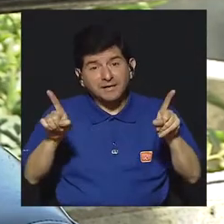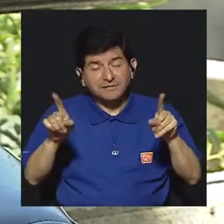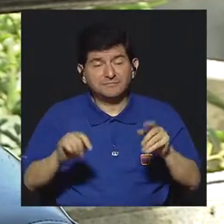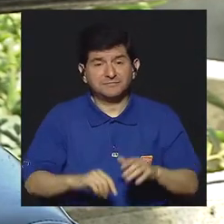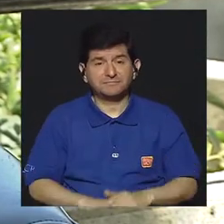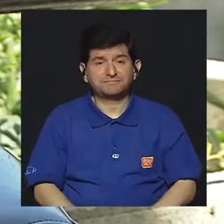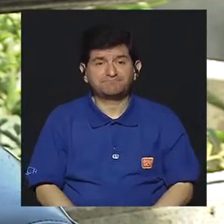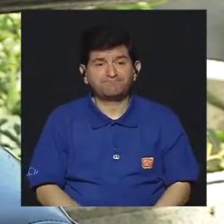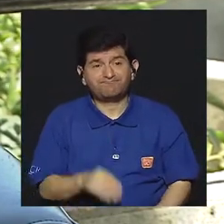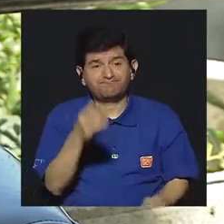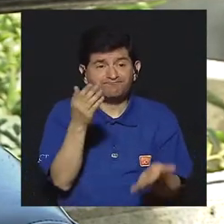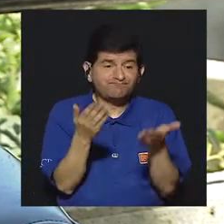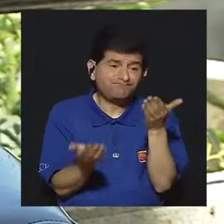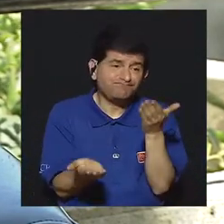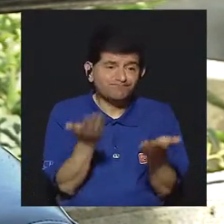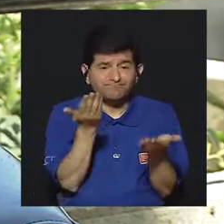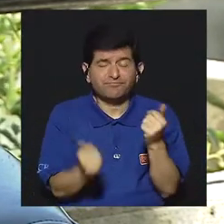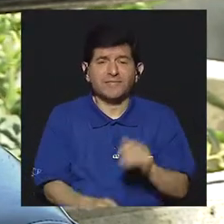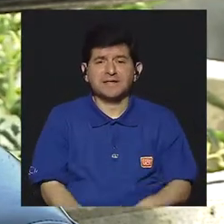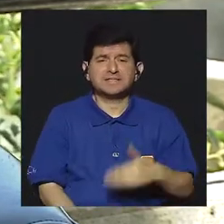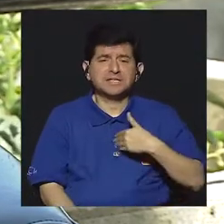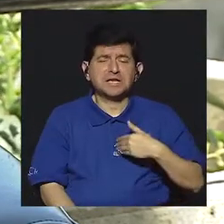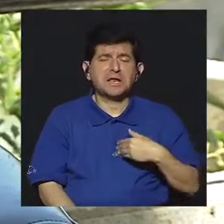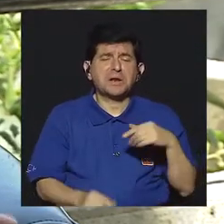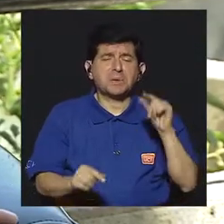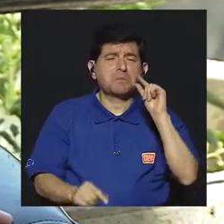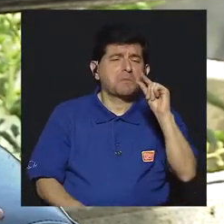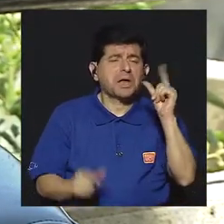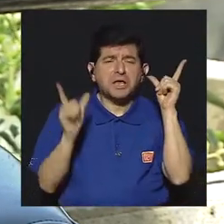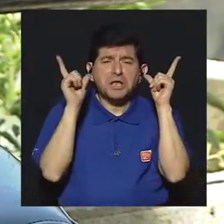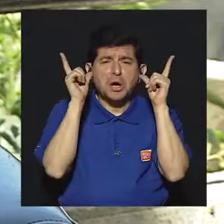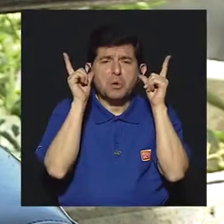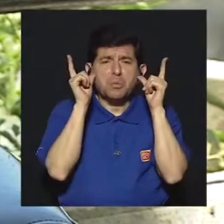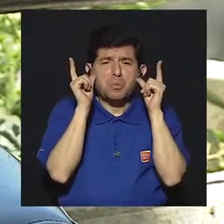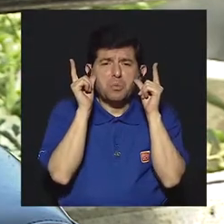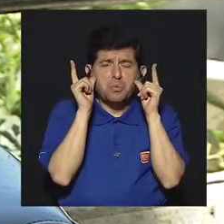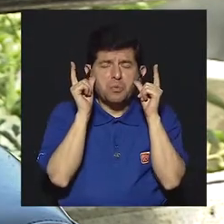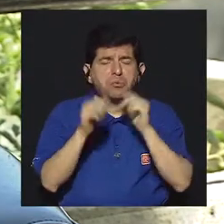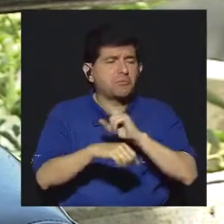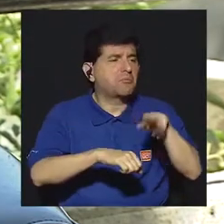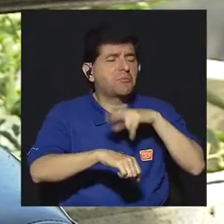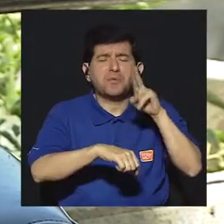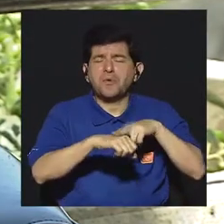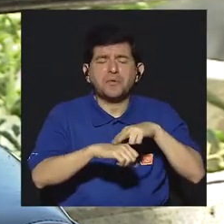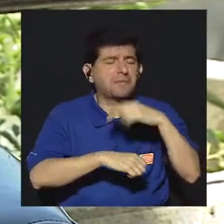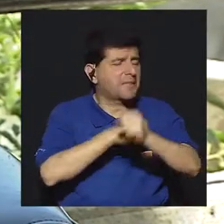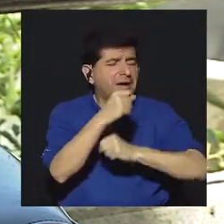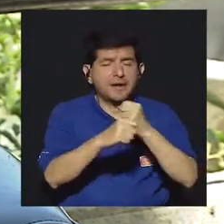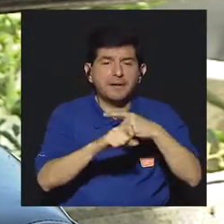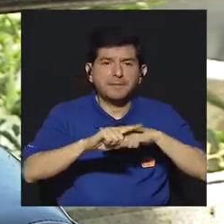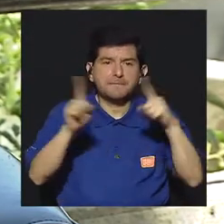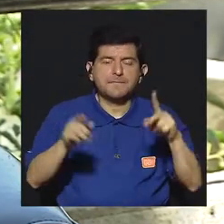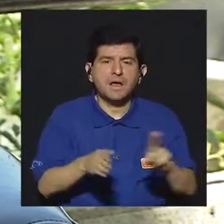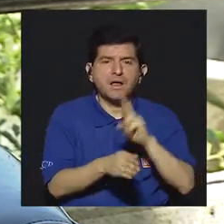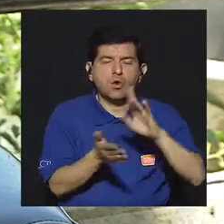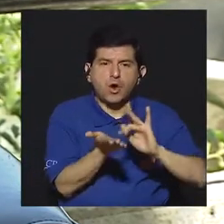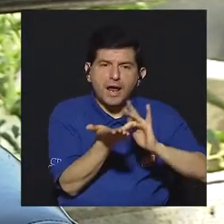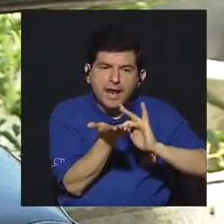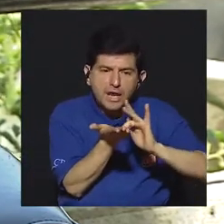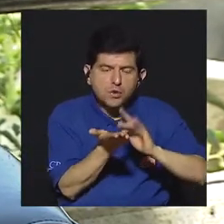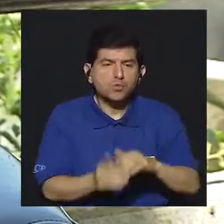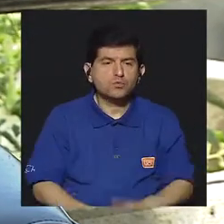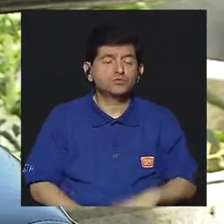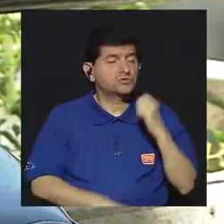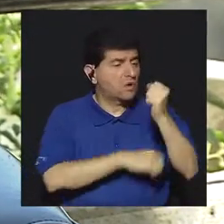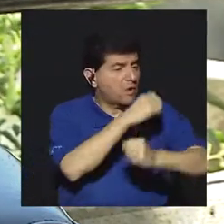que entonces tal vez presentaban una leve disminución auditiva por un desgaste normal de la edad, pero el uso de